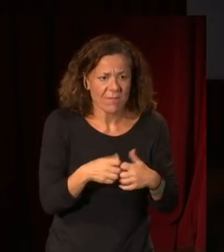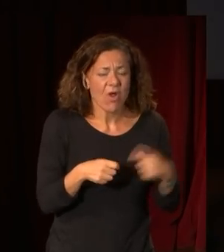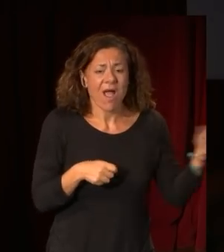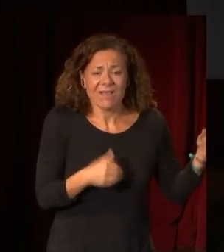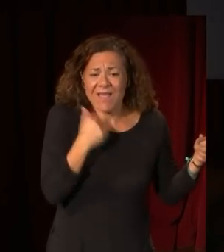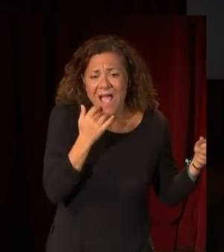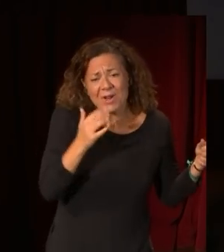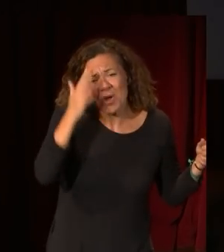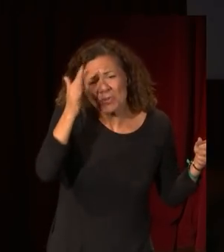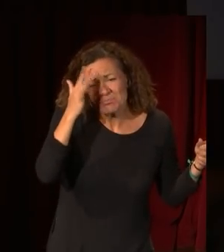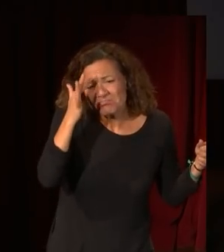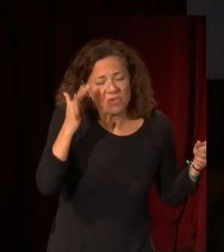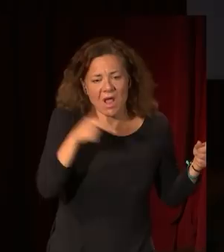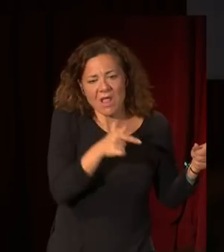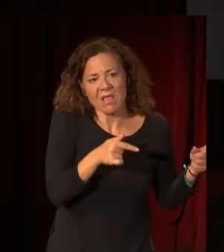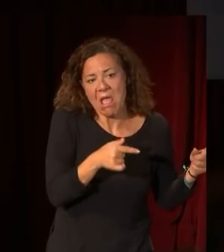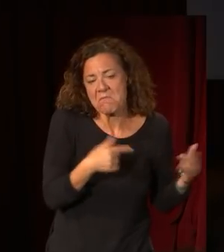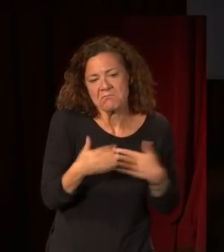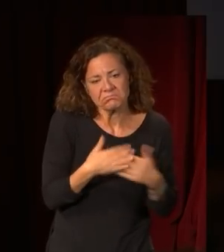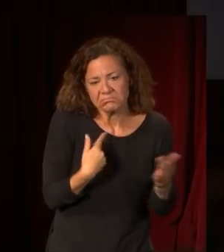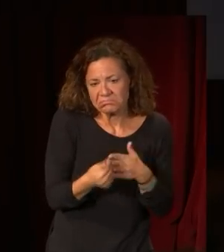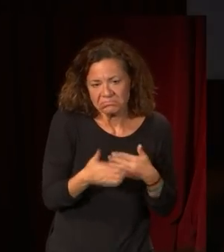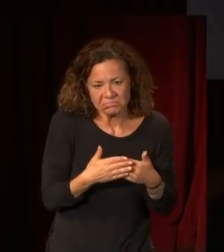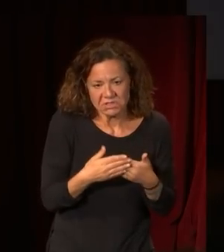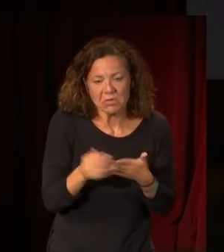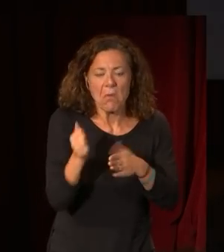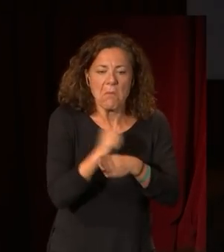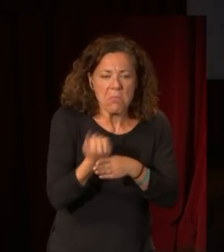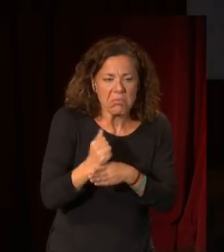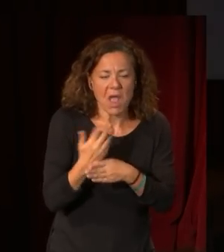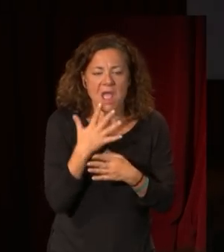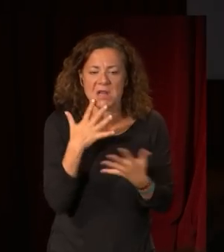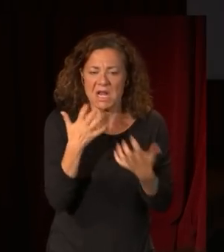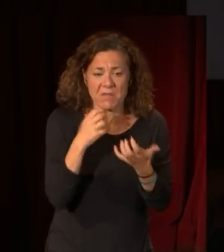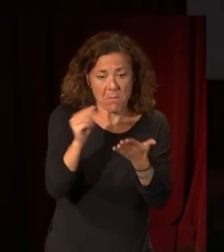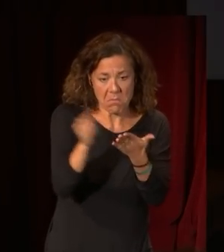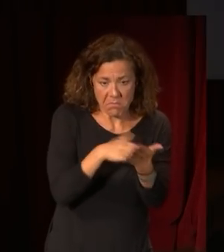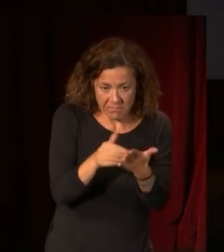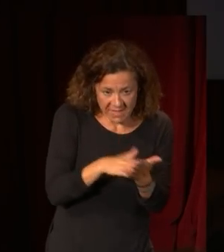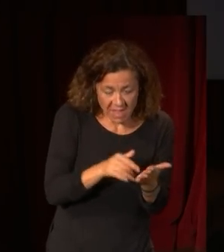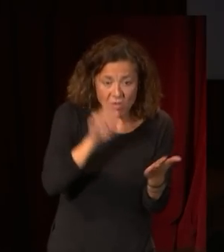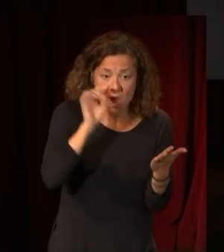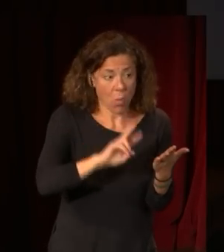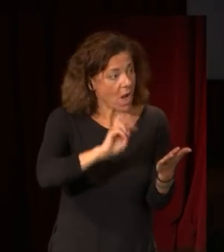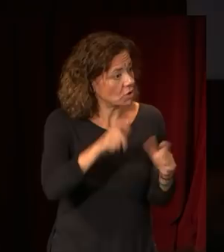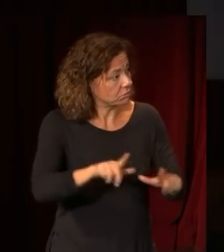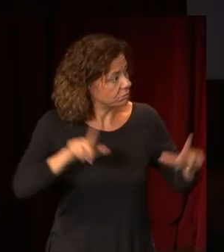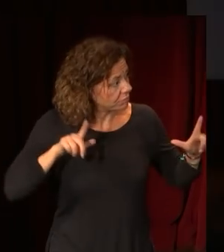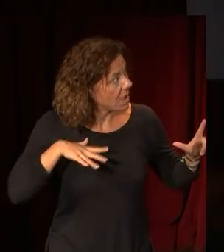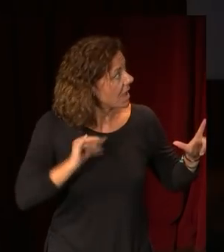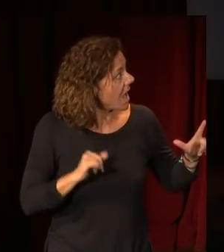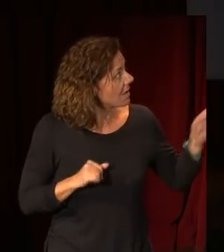ilusionista aquí hay artesanía aquí allí eso pintado hay relieve pintado o lo mismo que sucede en la otra escena que conservamos